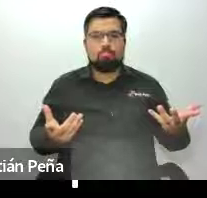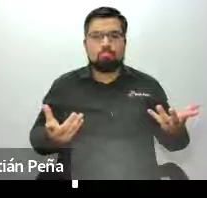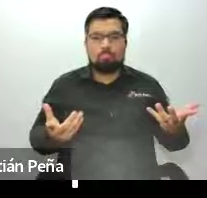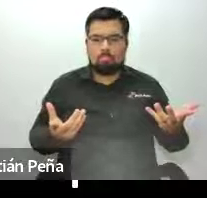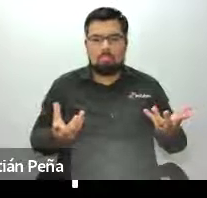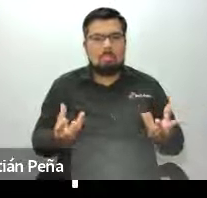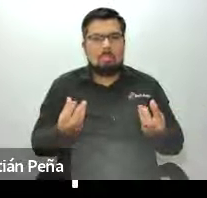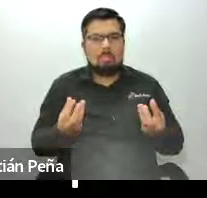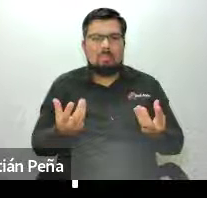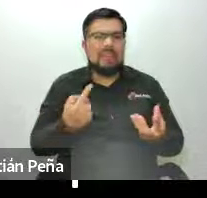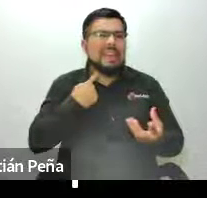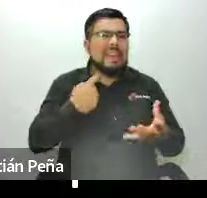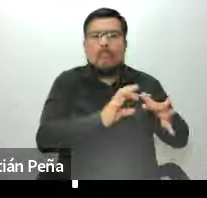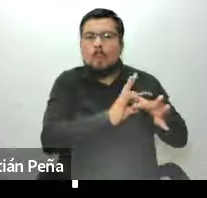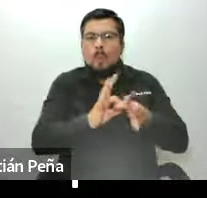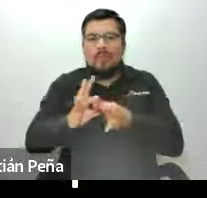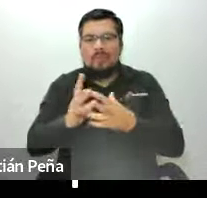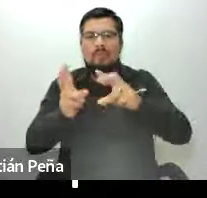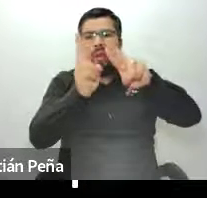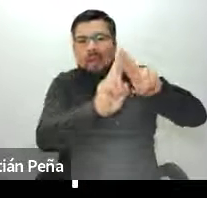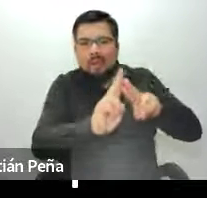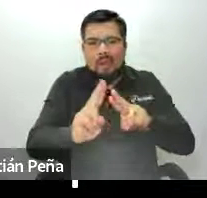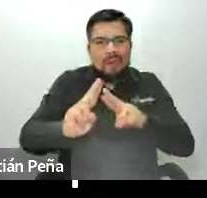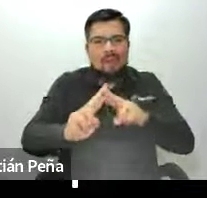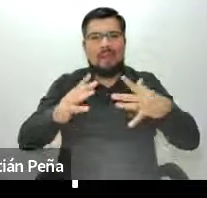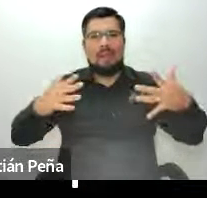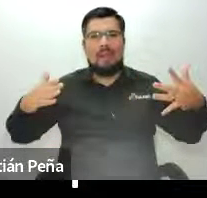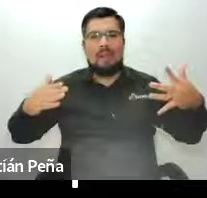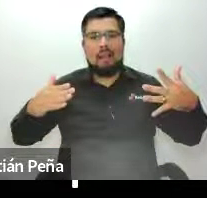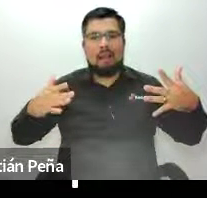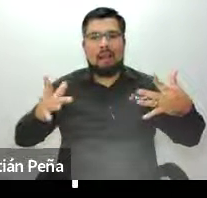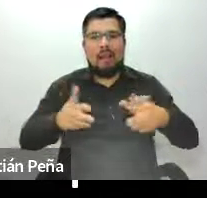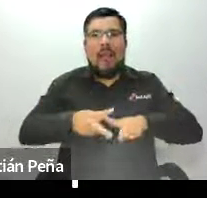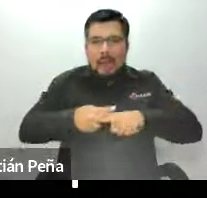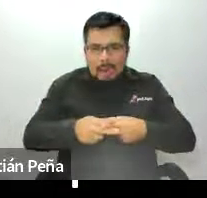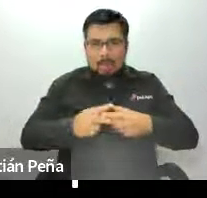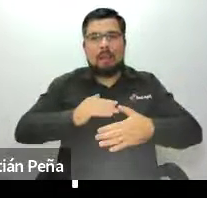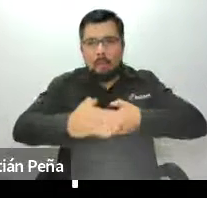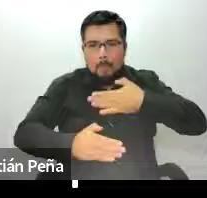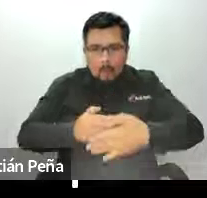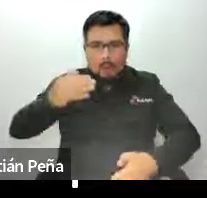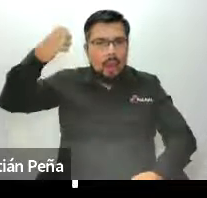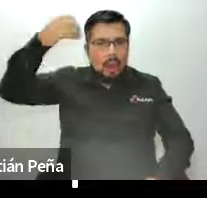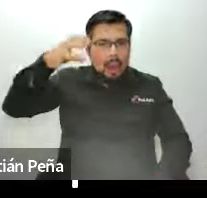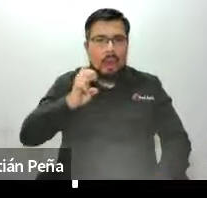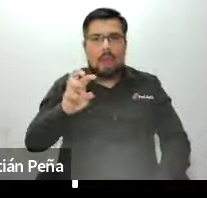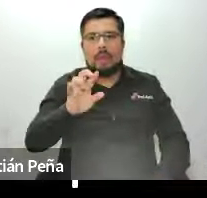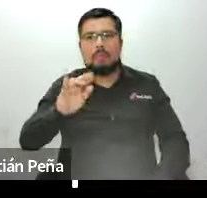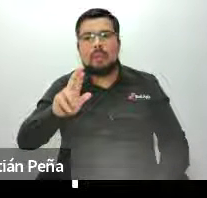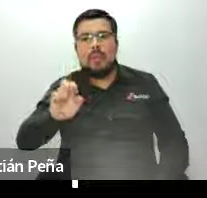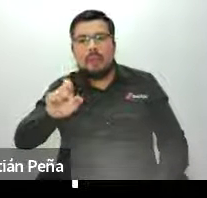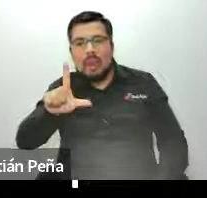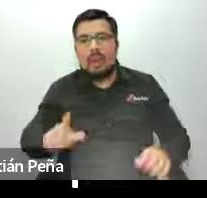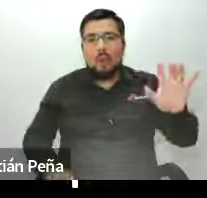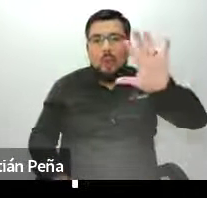espiral? Hola, hola a todas y todos. Gracias por la invitación. Yo también saludo rápidamente. Me había caído,